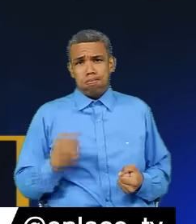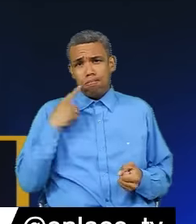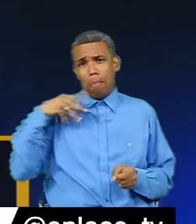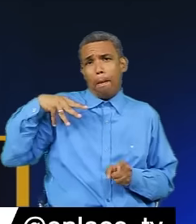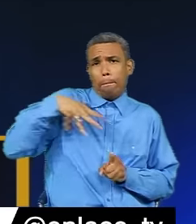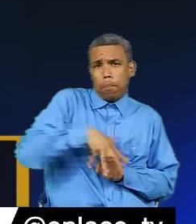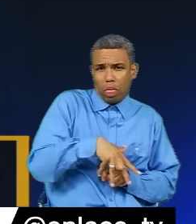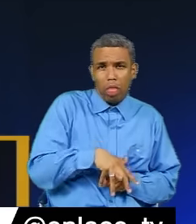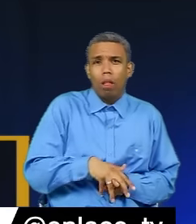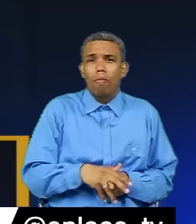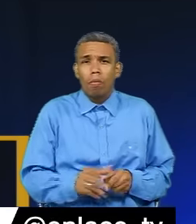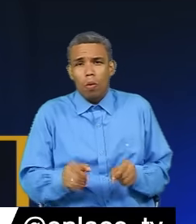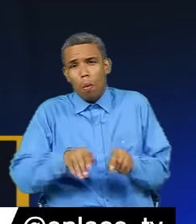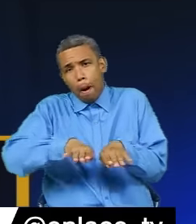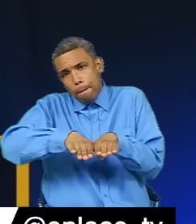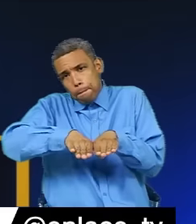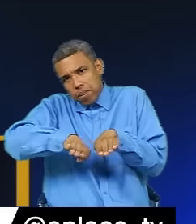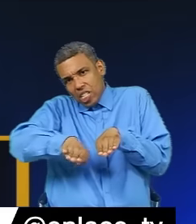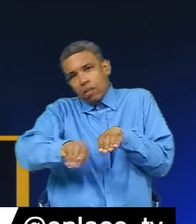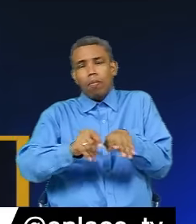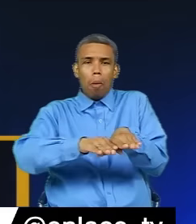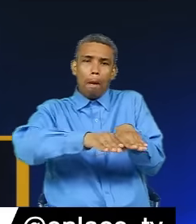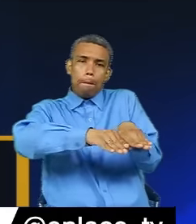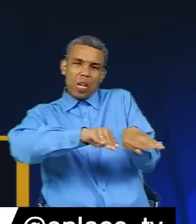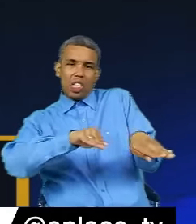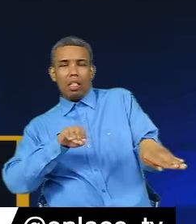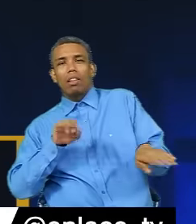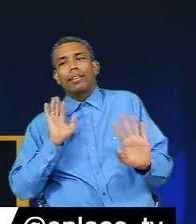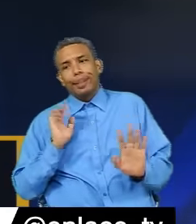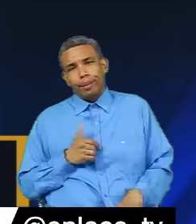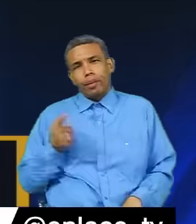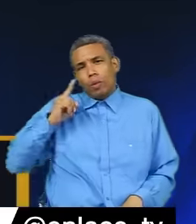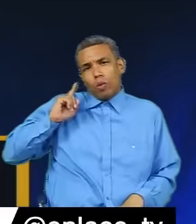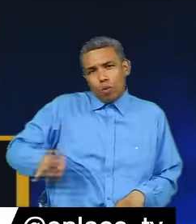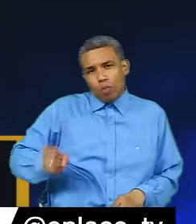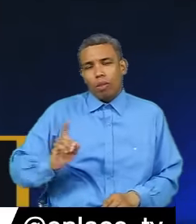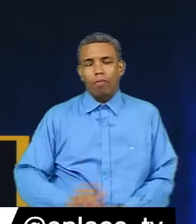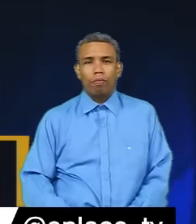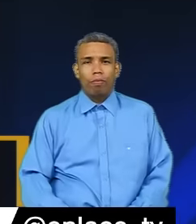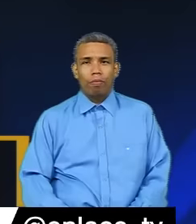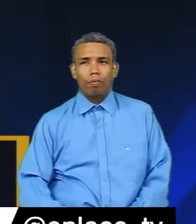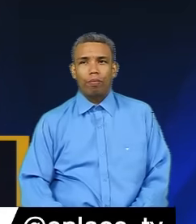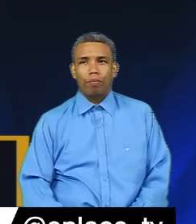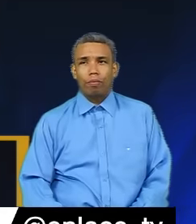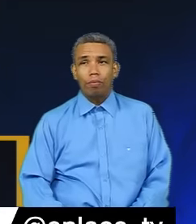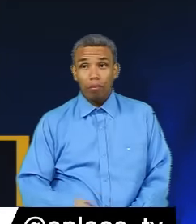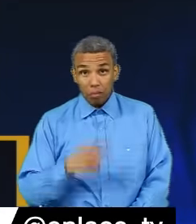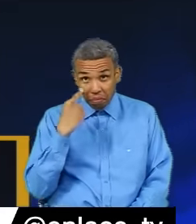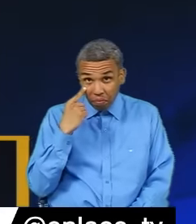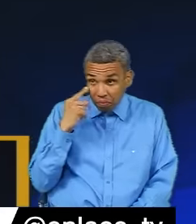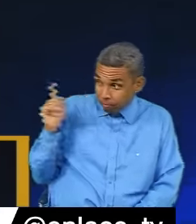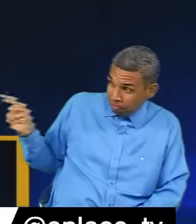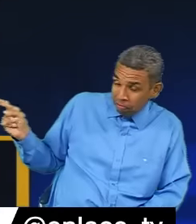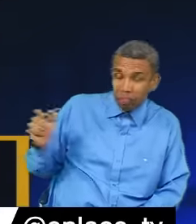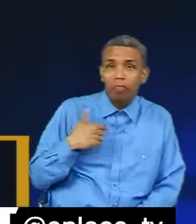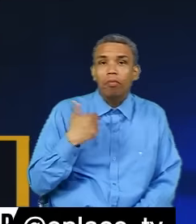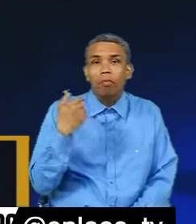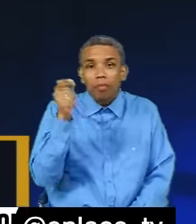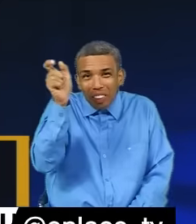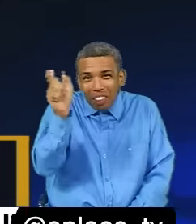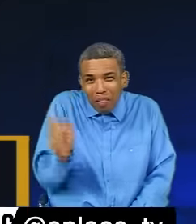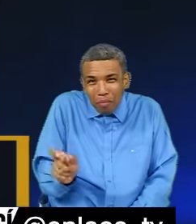tierra, riegan arena y todo, nos están dañando la vía. ¿Y qué tal este preocupado ciudadano tapahuecos